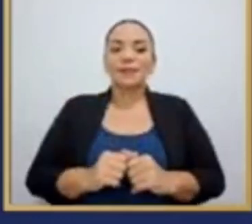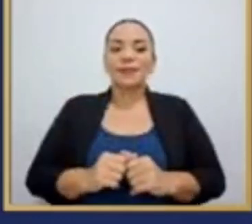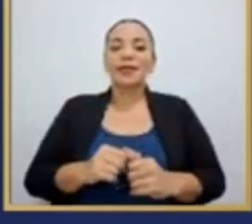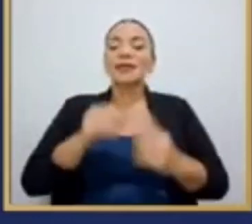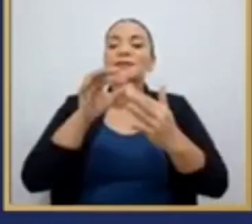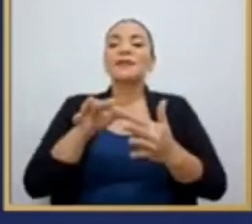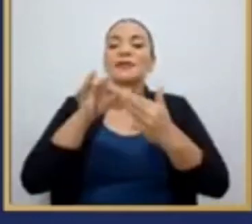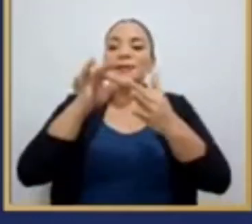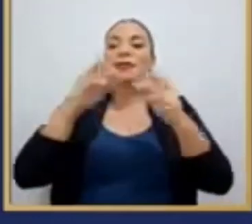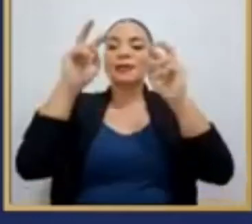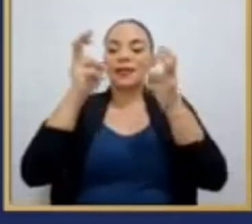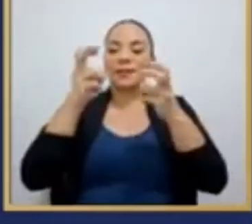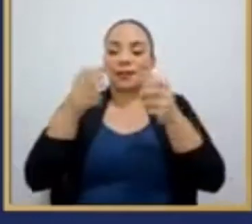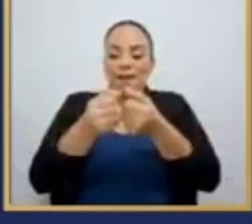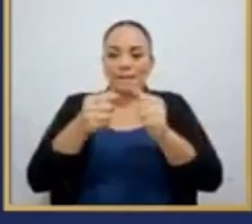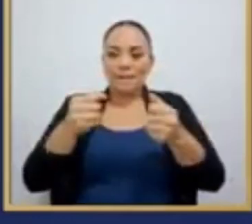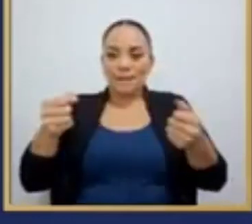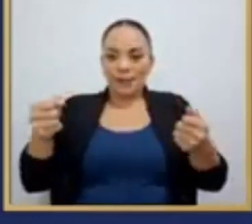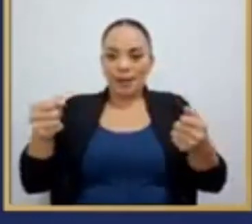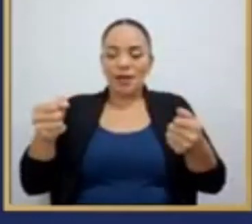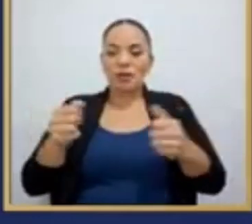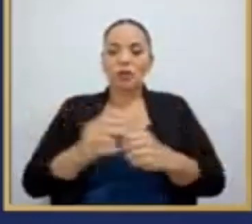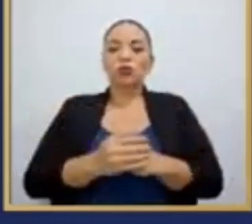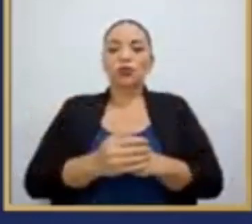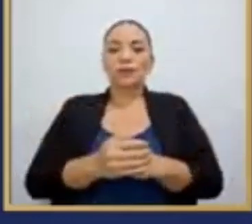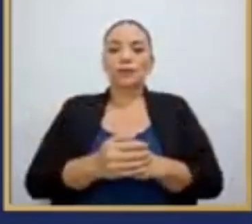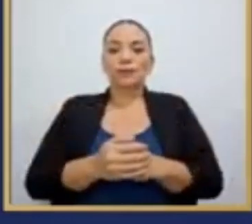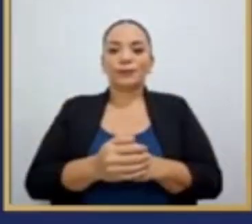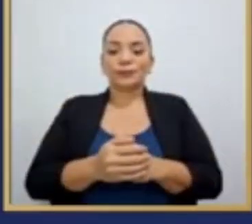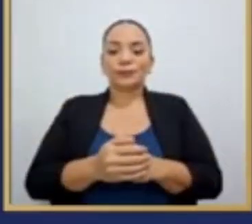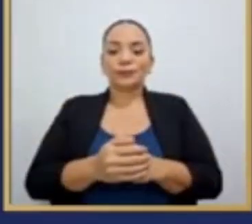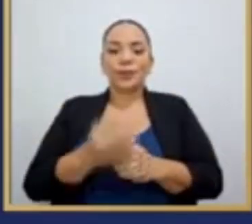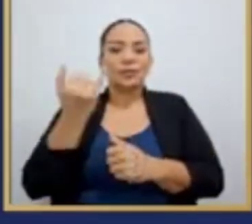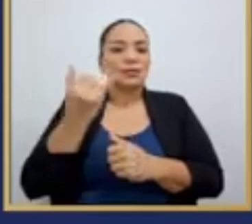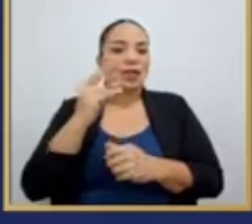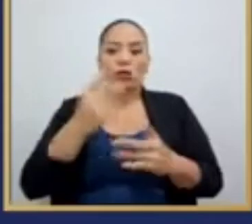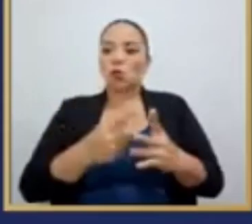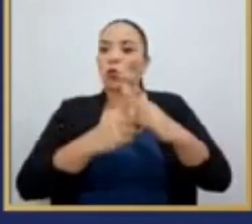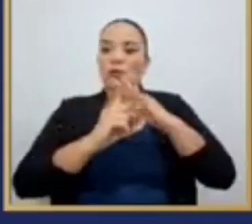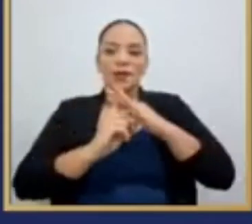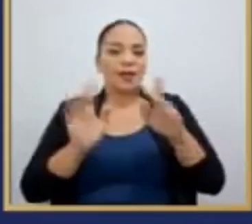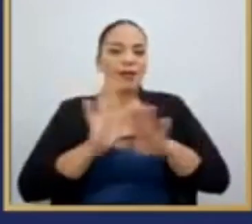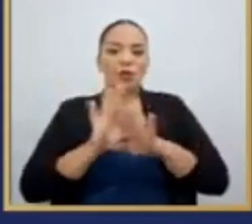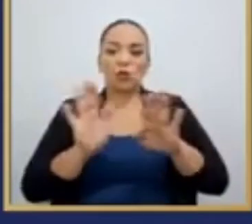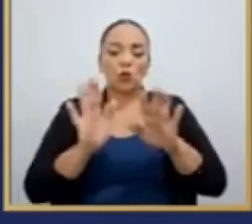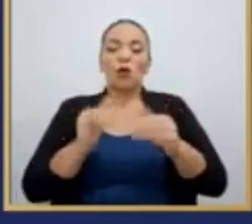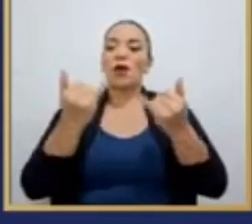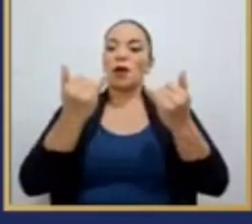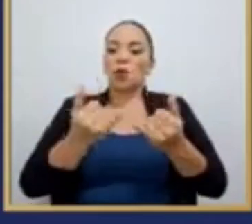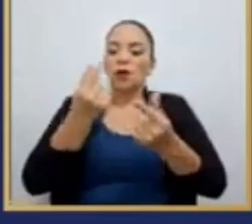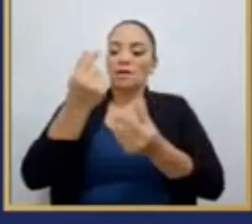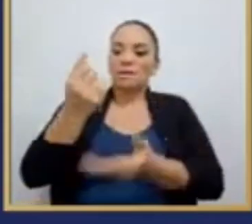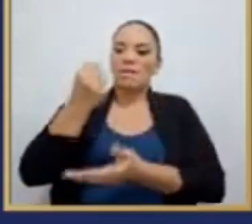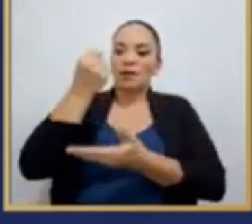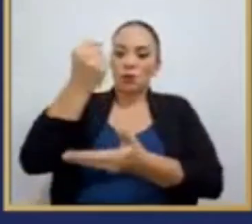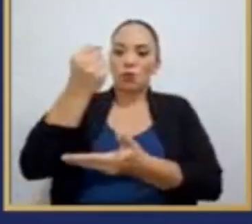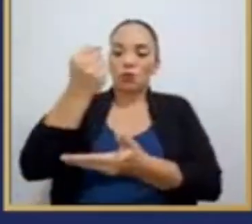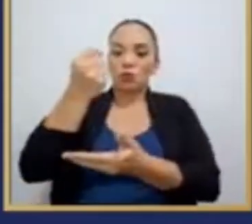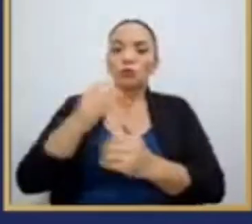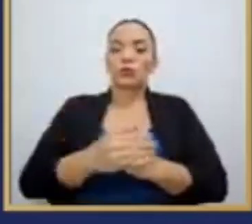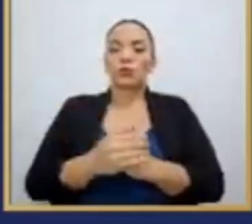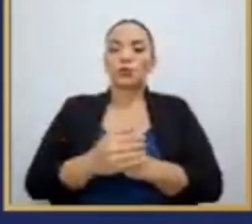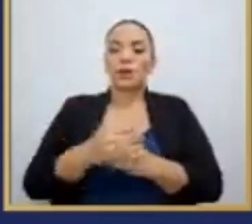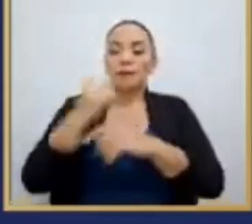particularmente el tema de los planos, que como ya no se va a hacer con un crédito, sino que se va a hacer con recursos